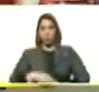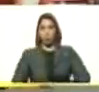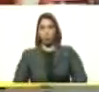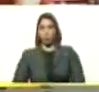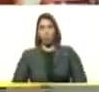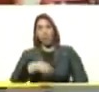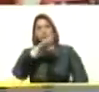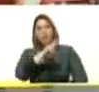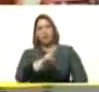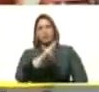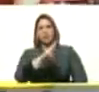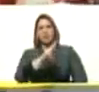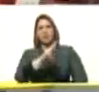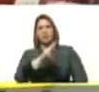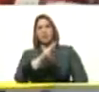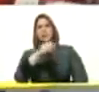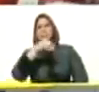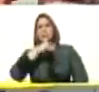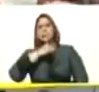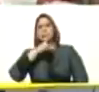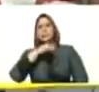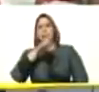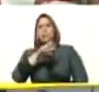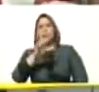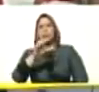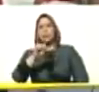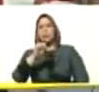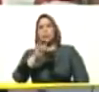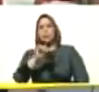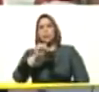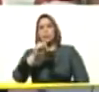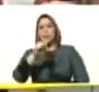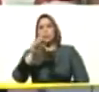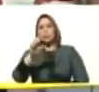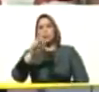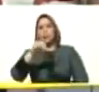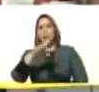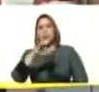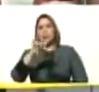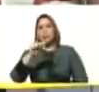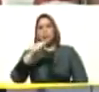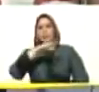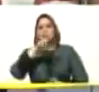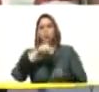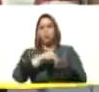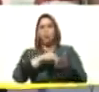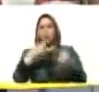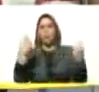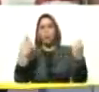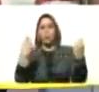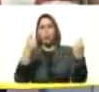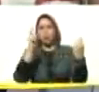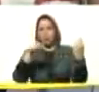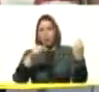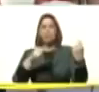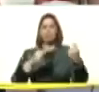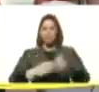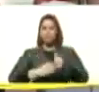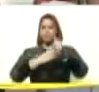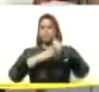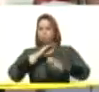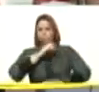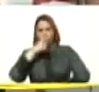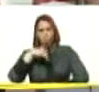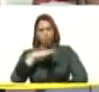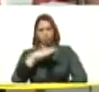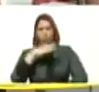fue la R de la resistencia popular, de la resistencia nacional, de la resistencia heroica del pueblo